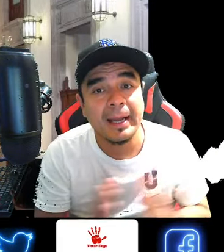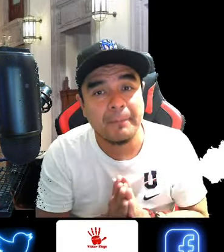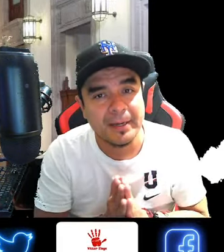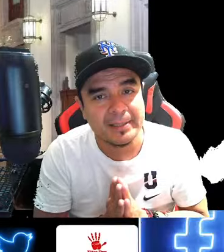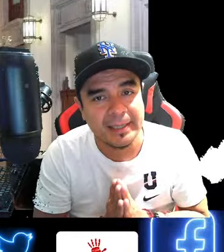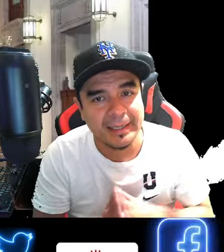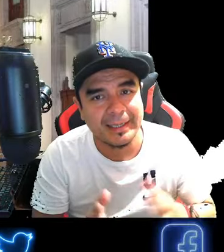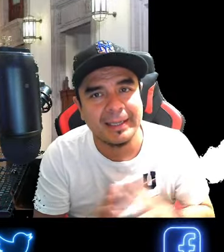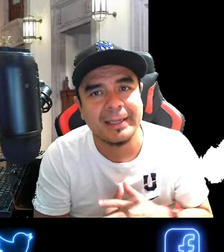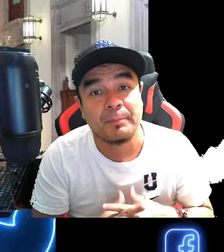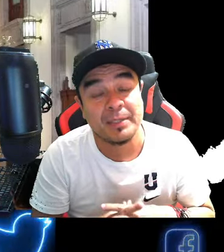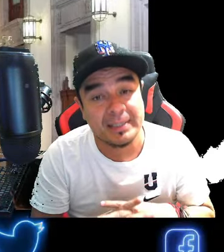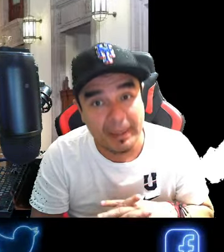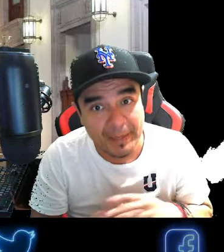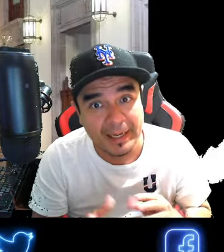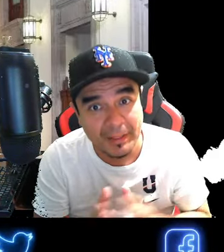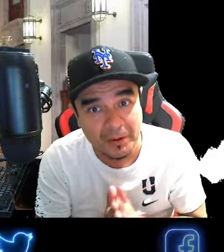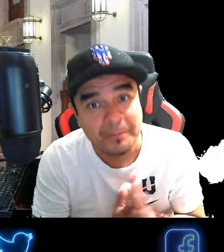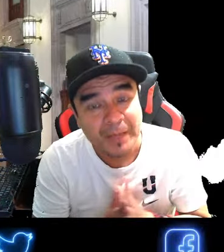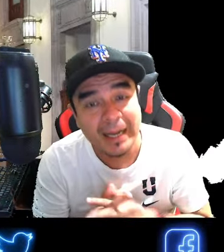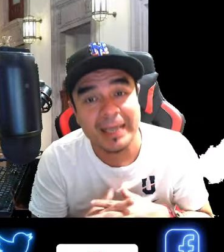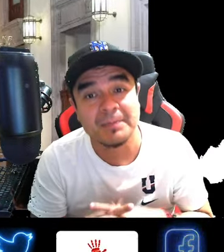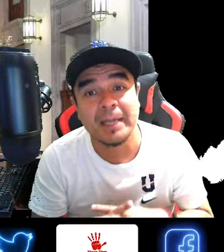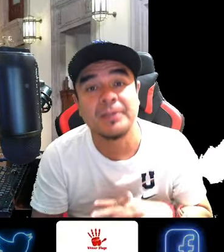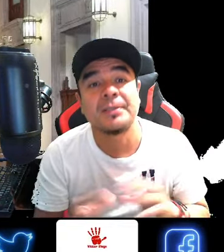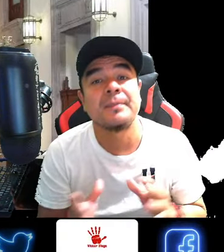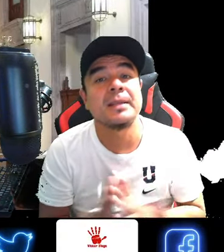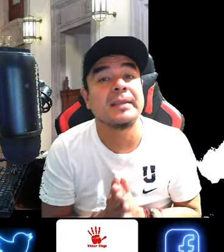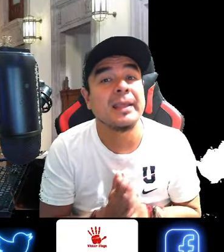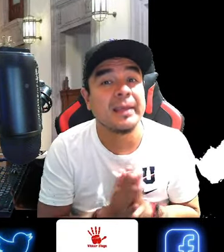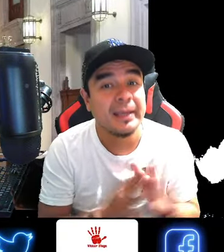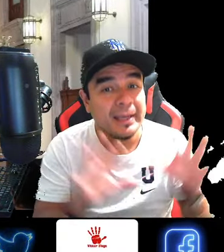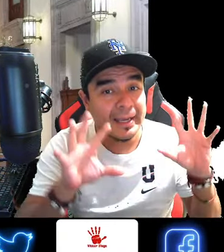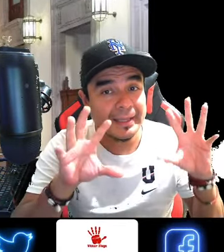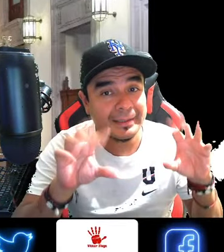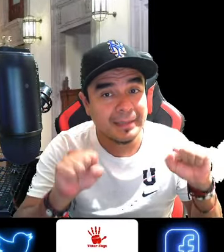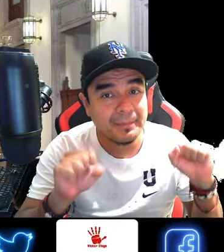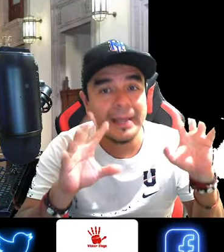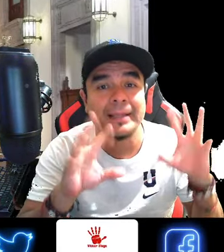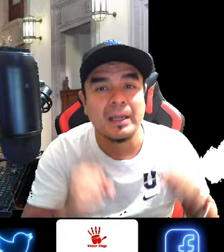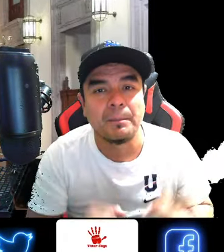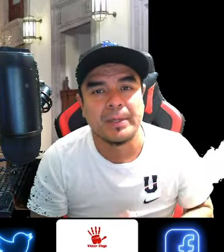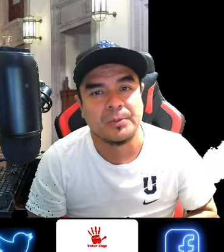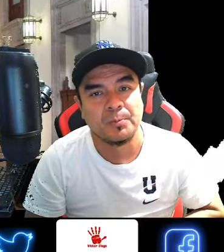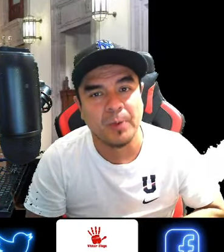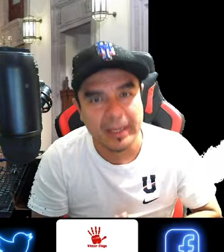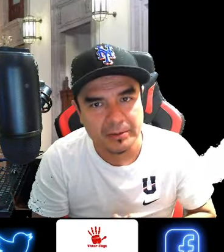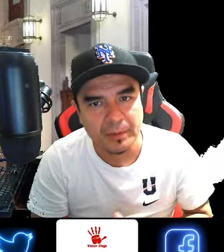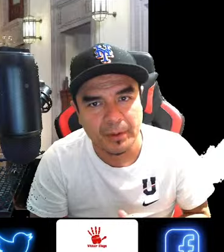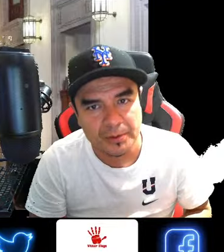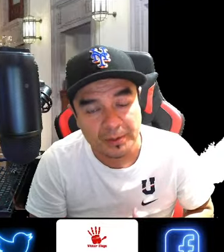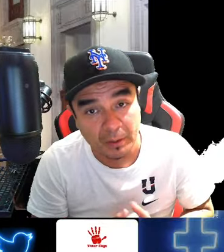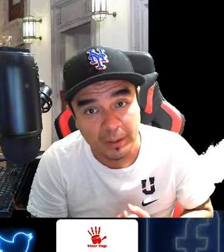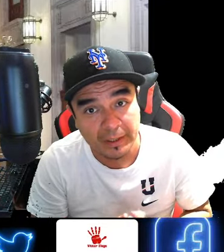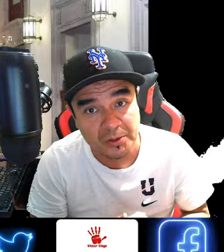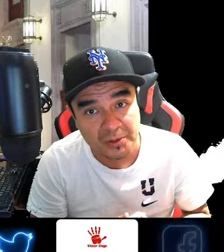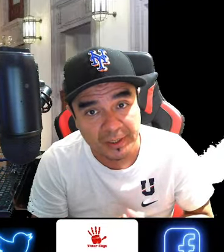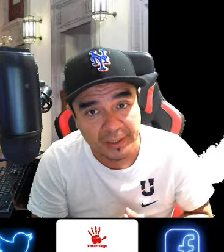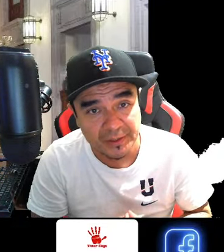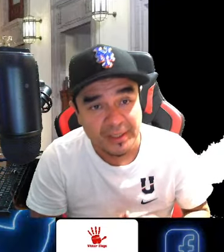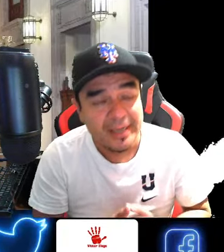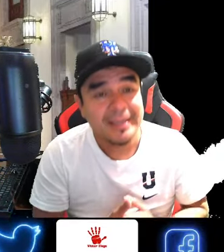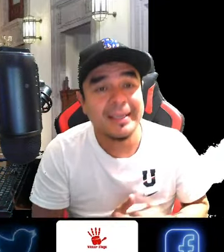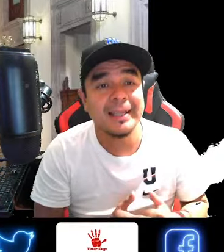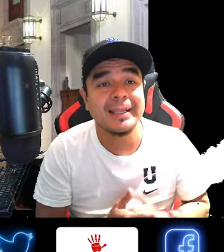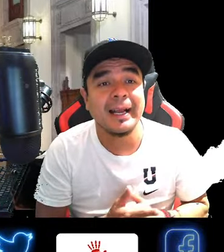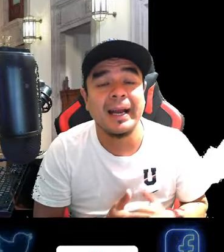que al parecer pues les ha amarrado las manos también Taide en el tema del presupuesto, amigos. Recuerden que los